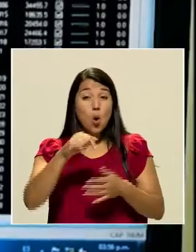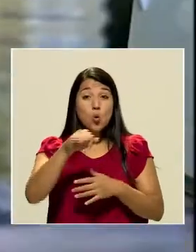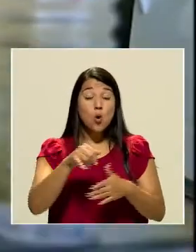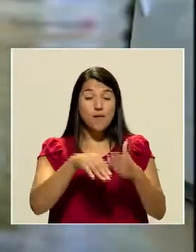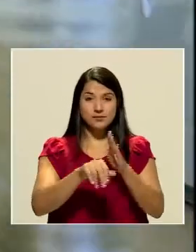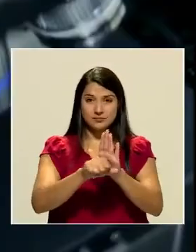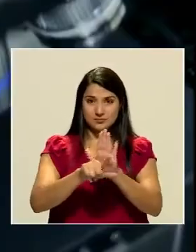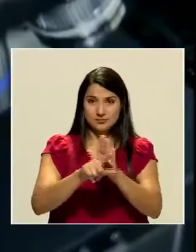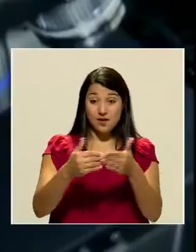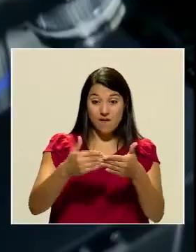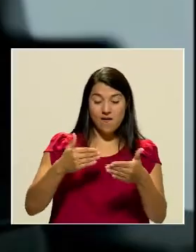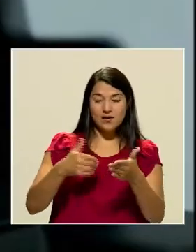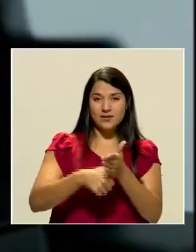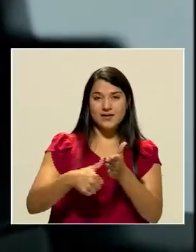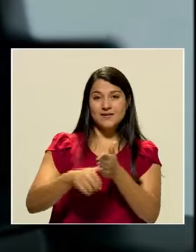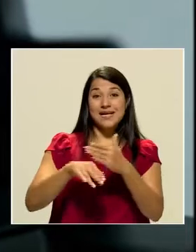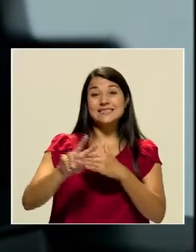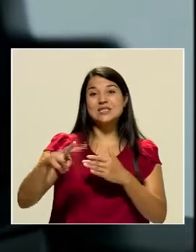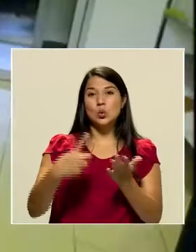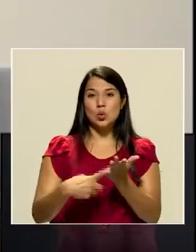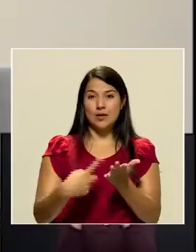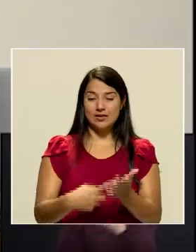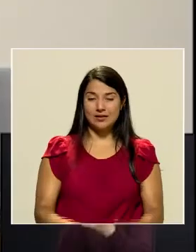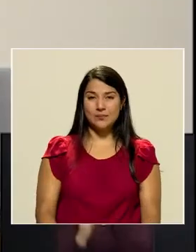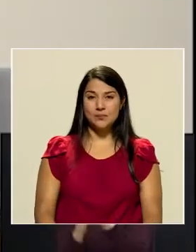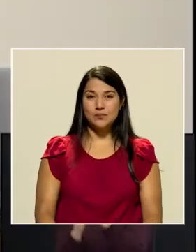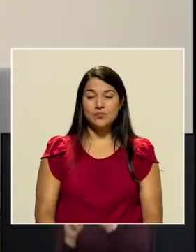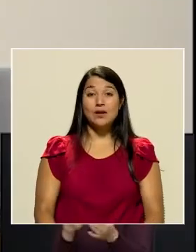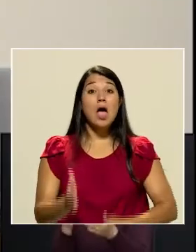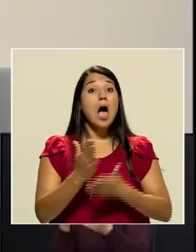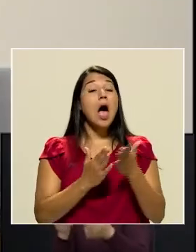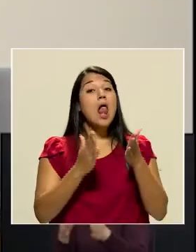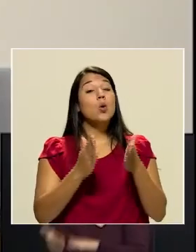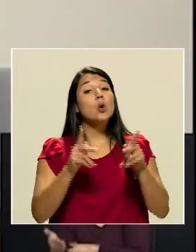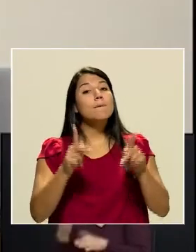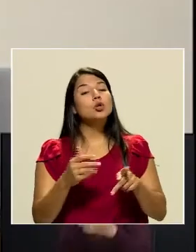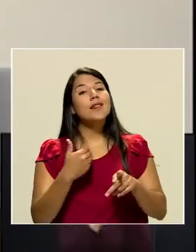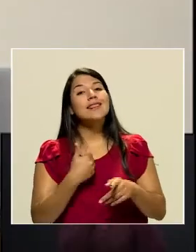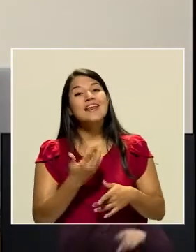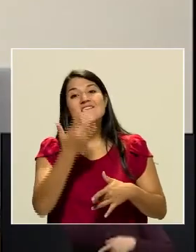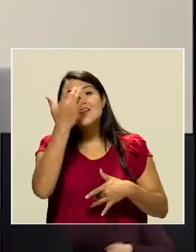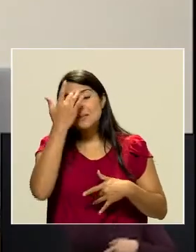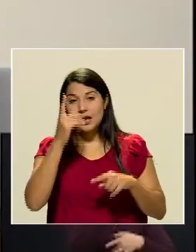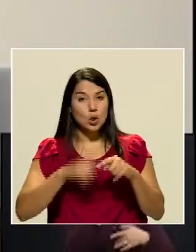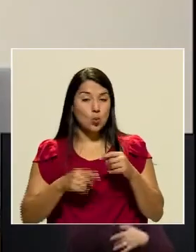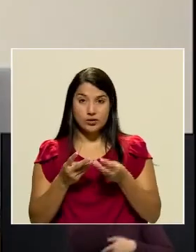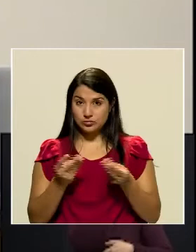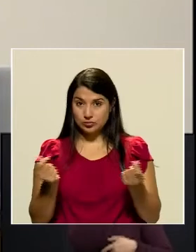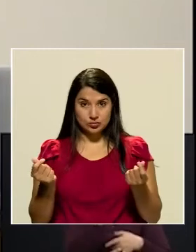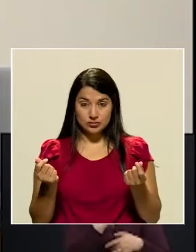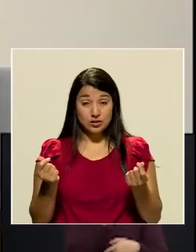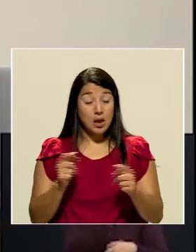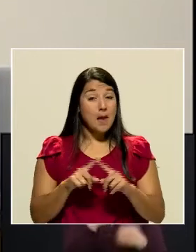Congreso antes de su votación en segundo debate. Hay pacientes que padecen de enfermedades incurables, pero que